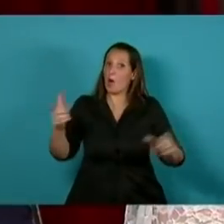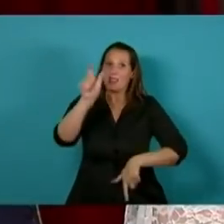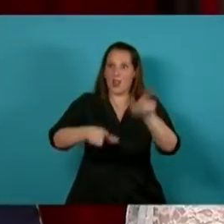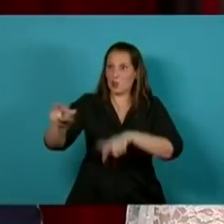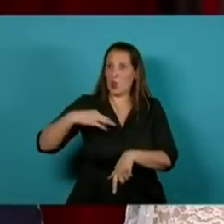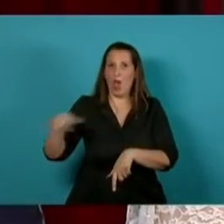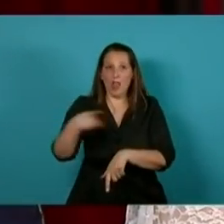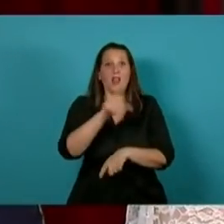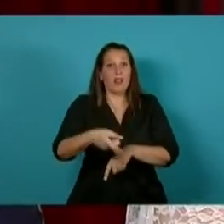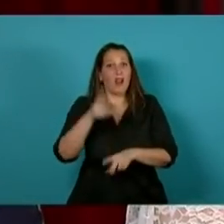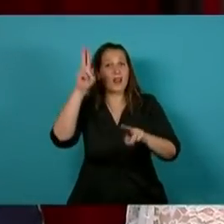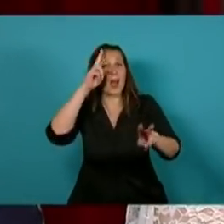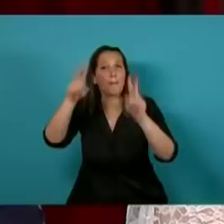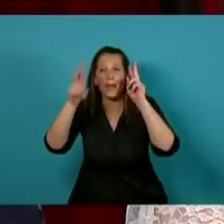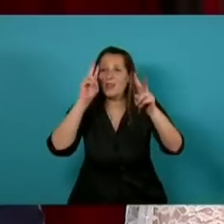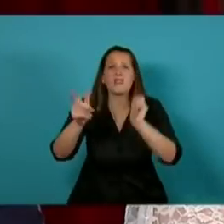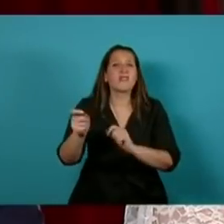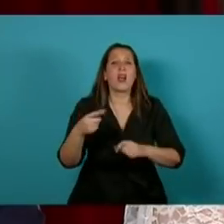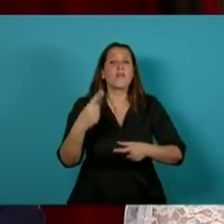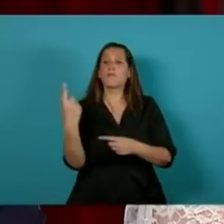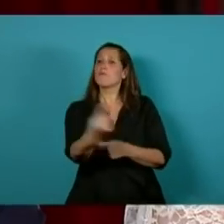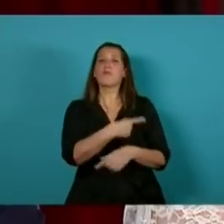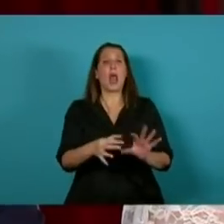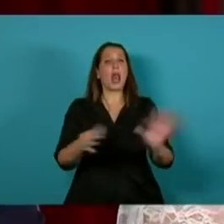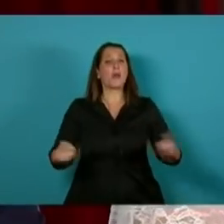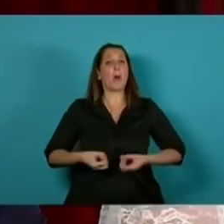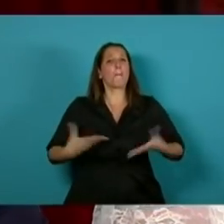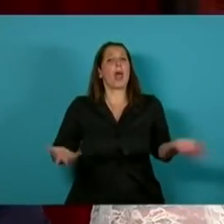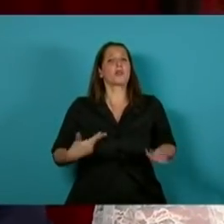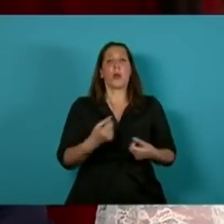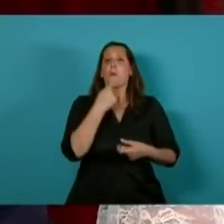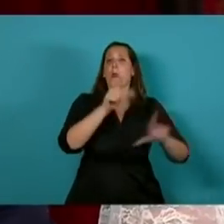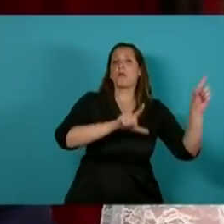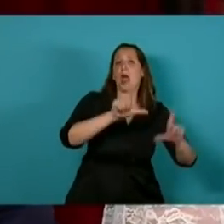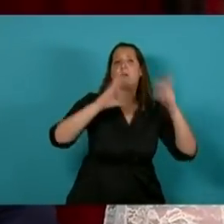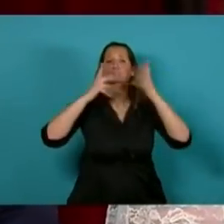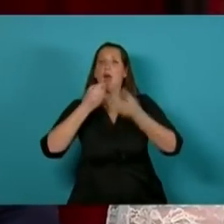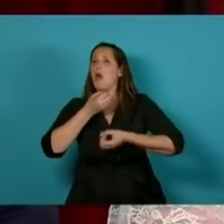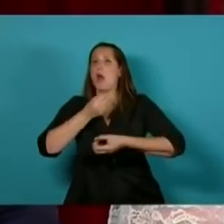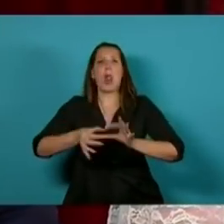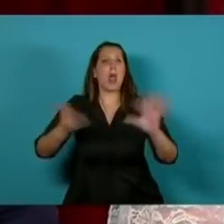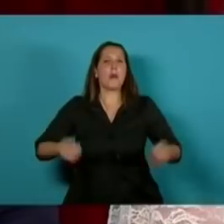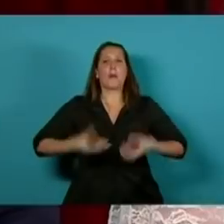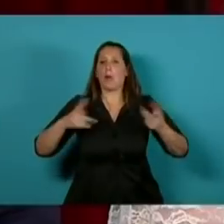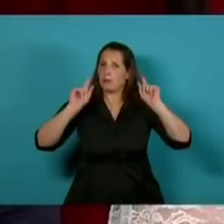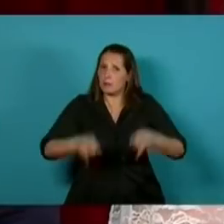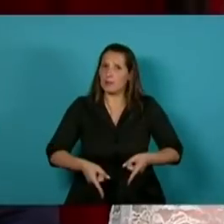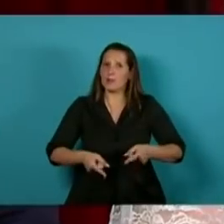respetar la libertad de expresión y todas las opiniones emitidas a través de los medios masivos de comunicación.